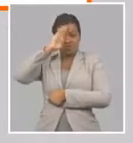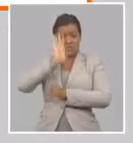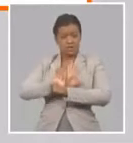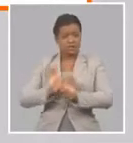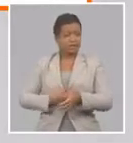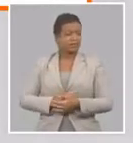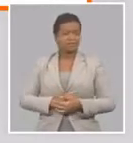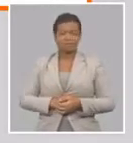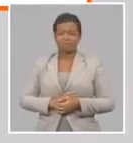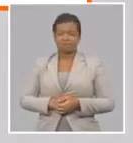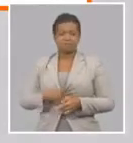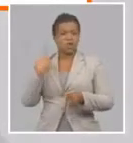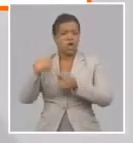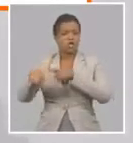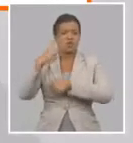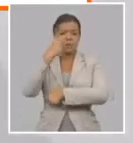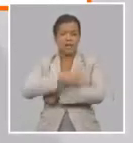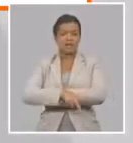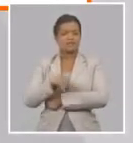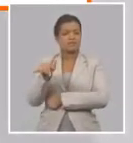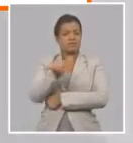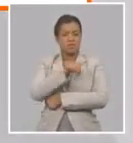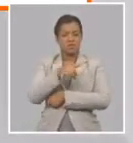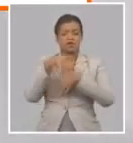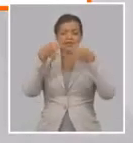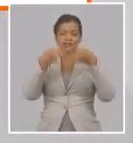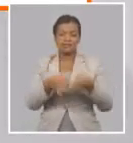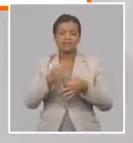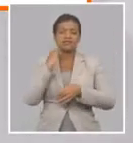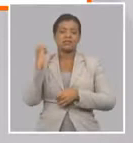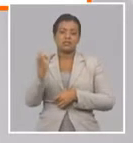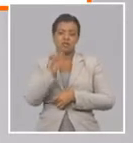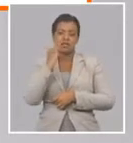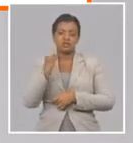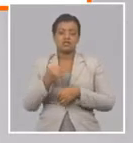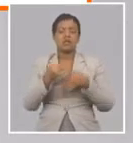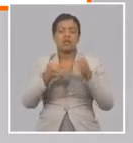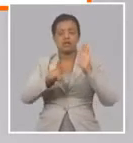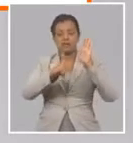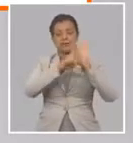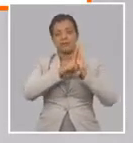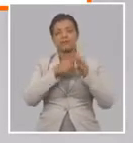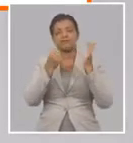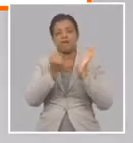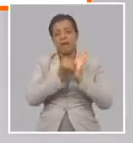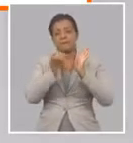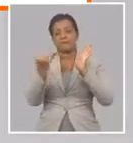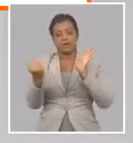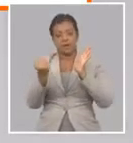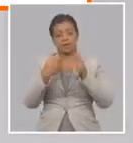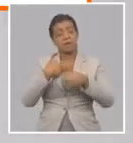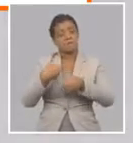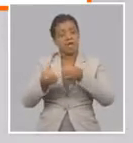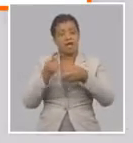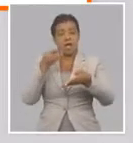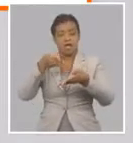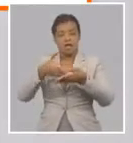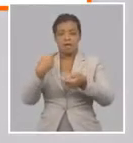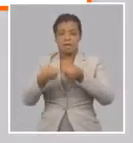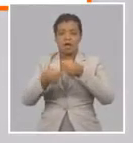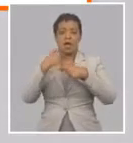es privativas de cuba de hecho está amparada por el reglamento sanitario internacional actualmente vigente en uno de sus artículos específicos mente y